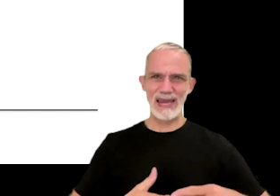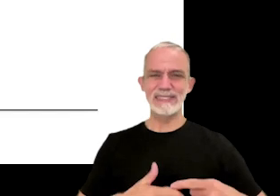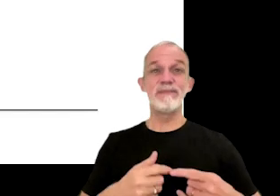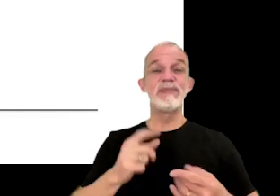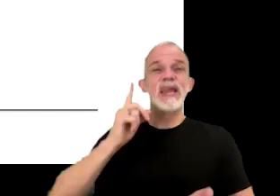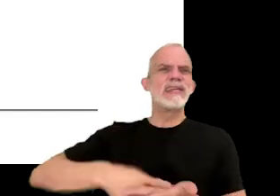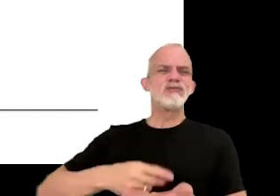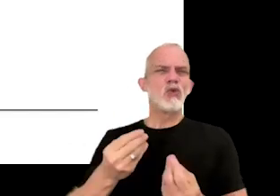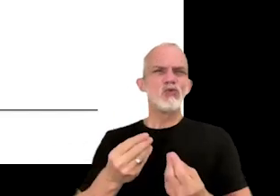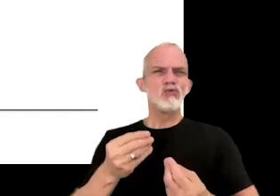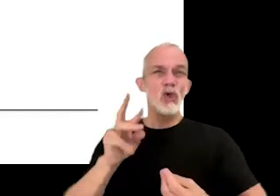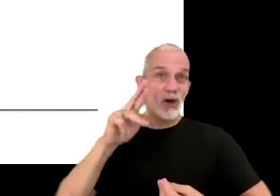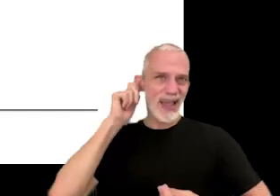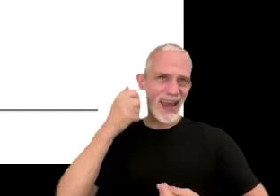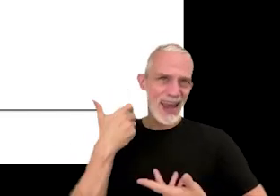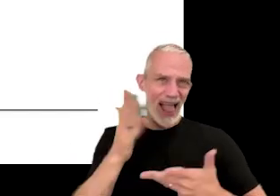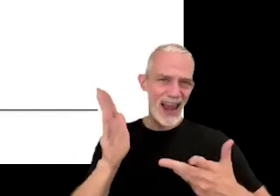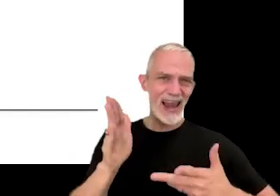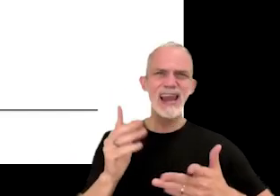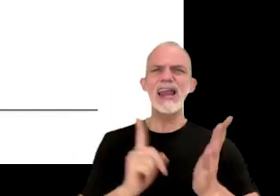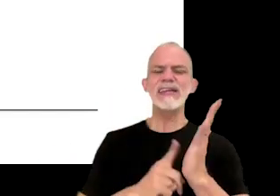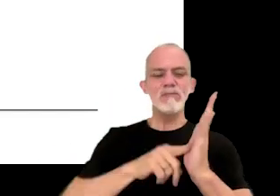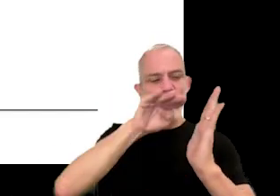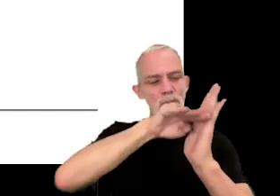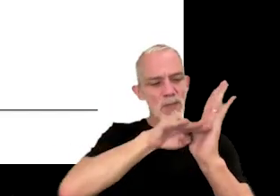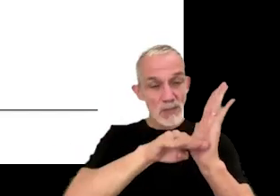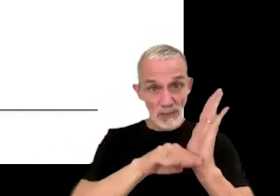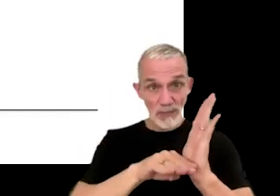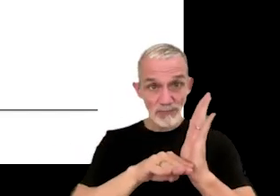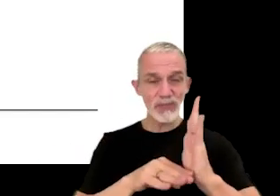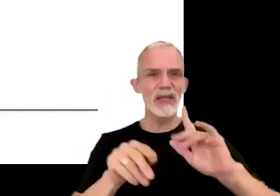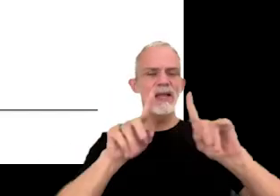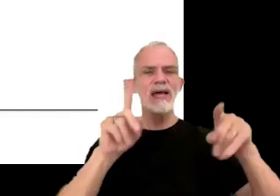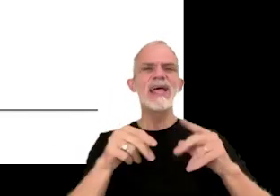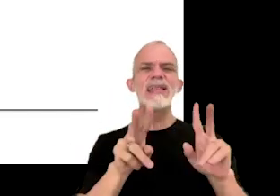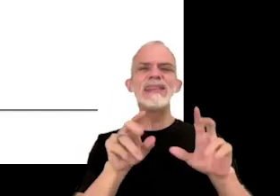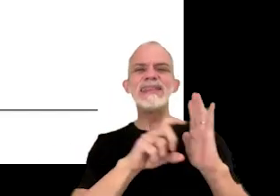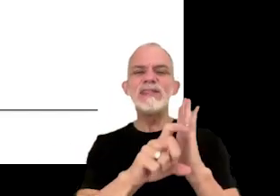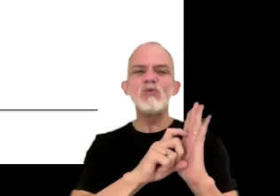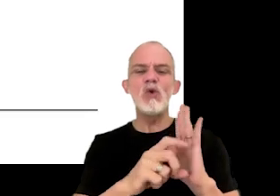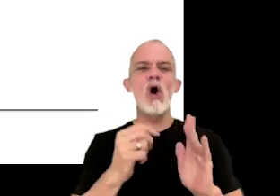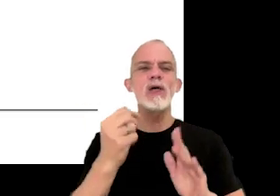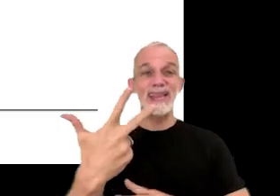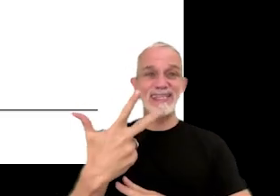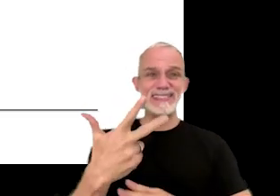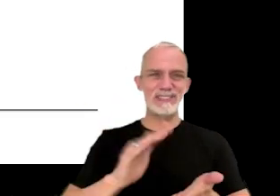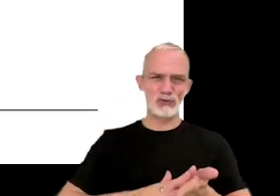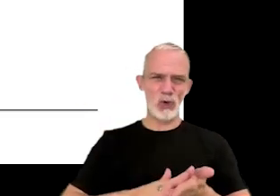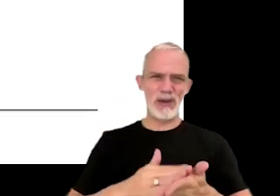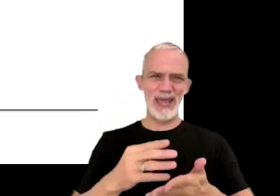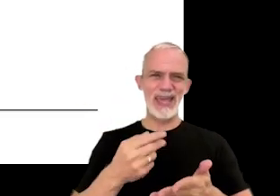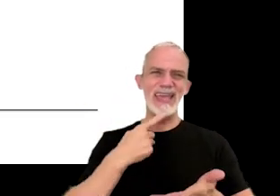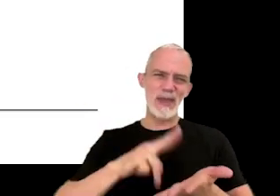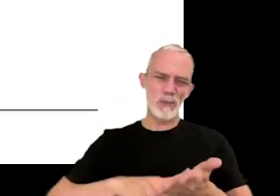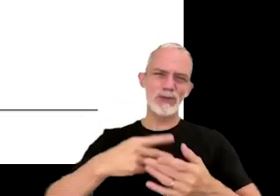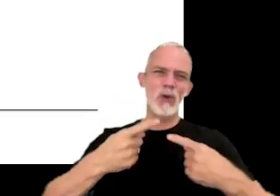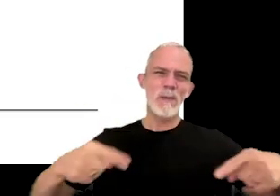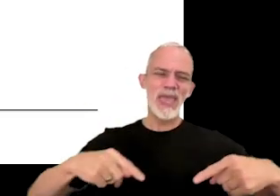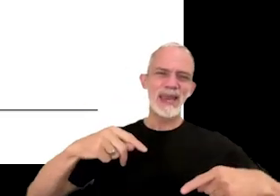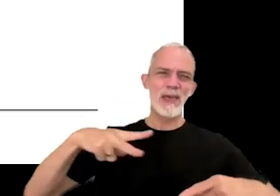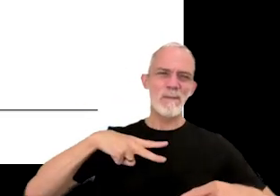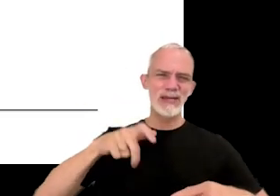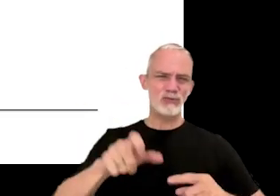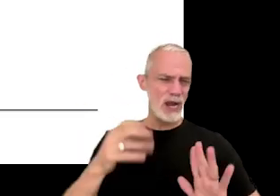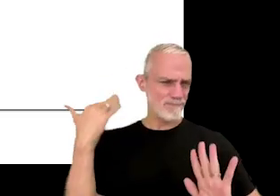resolución reglamenta, ¿sí?, el título 3 de bienes personales, tema desarrollada en